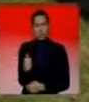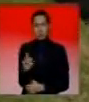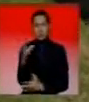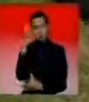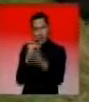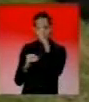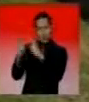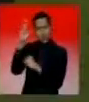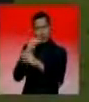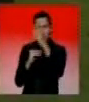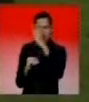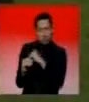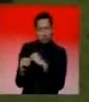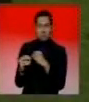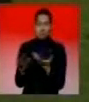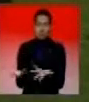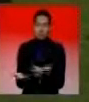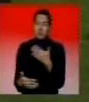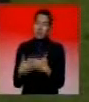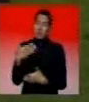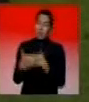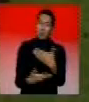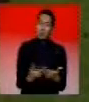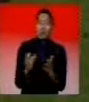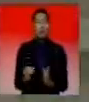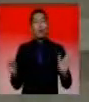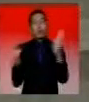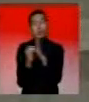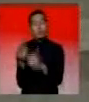a ponerse el uniforme y ocupar las aulas de